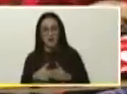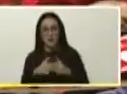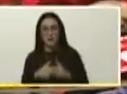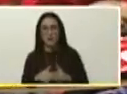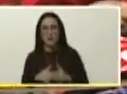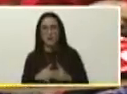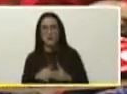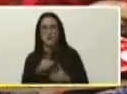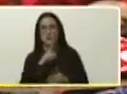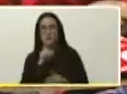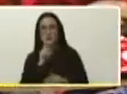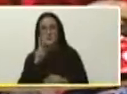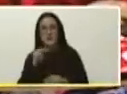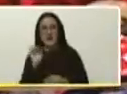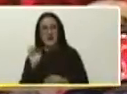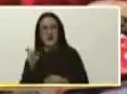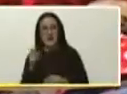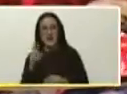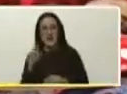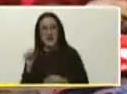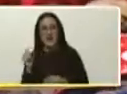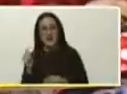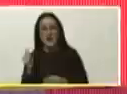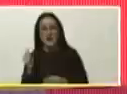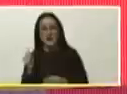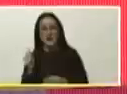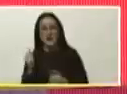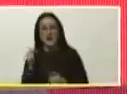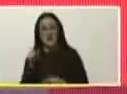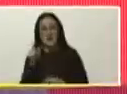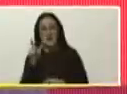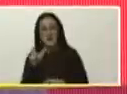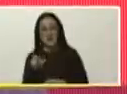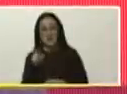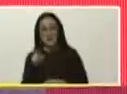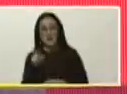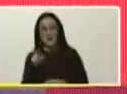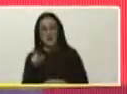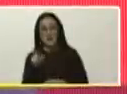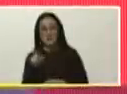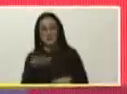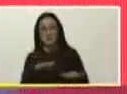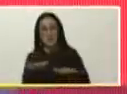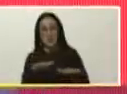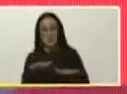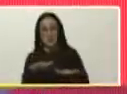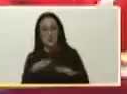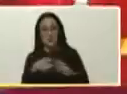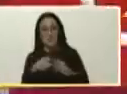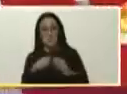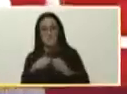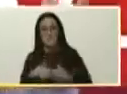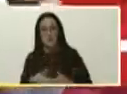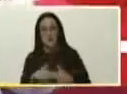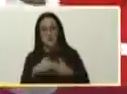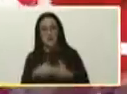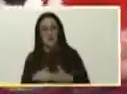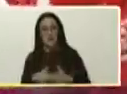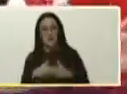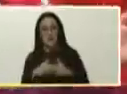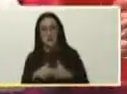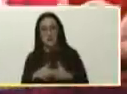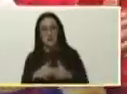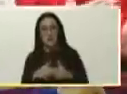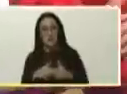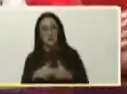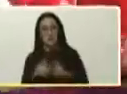llamado Negra Matea, antes Pilín León. Ellos fueron los patriotas que movieron ese barco y con ellos fue